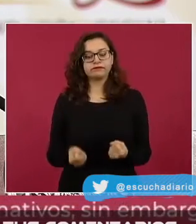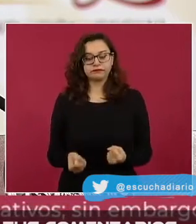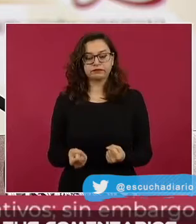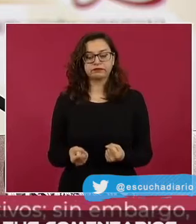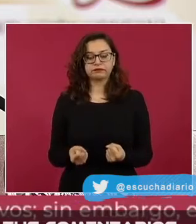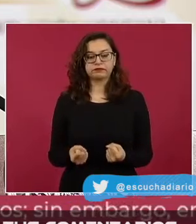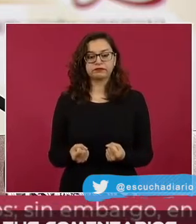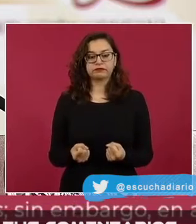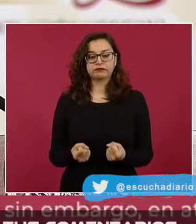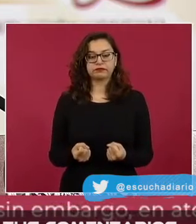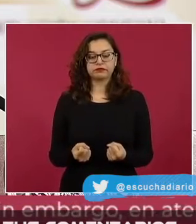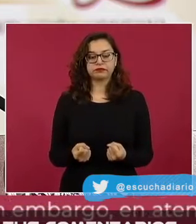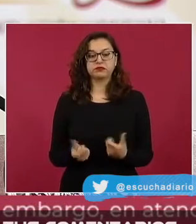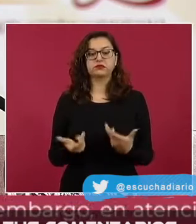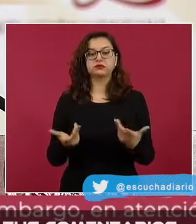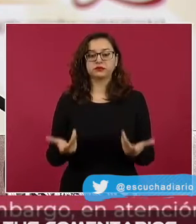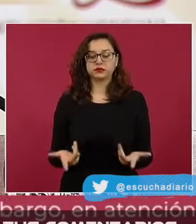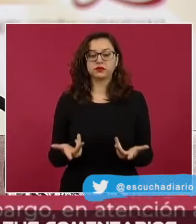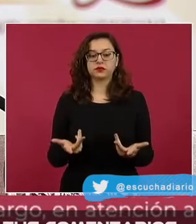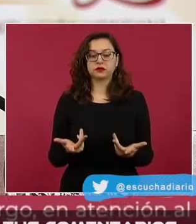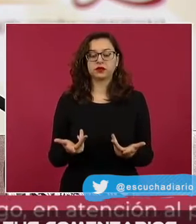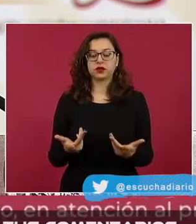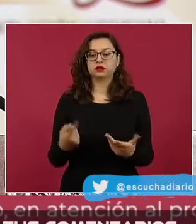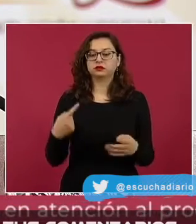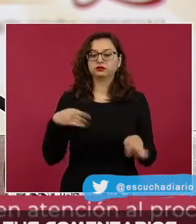Zoe Robledo, director del IMSS.